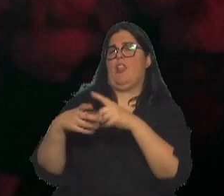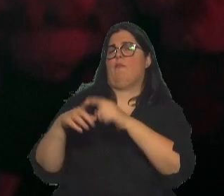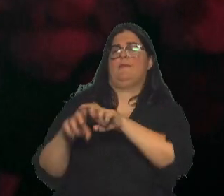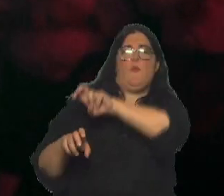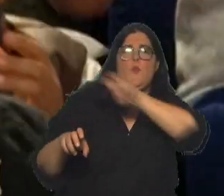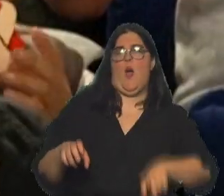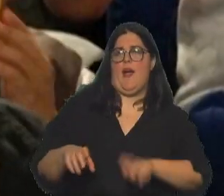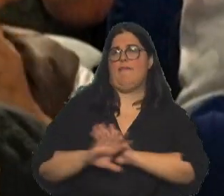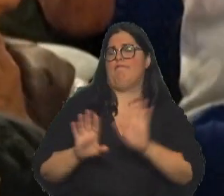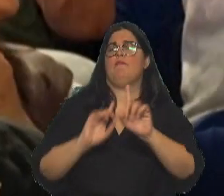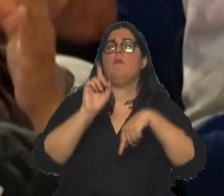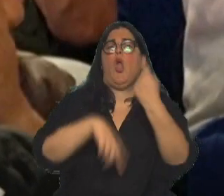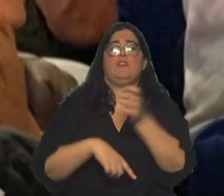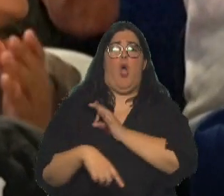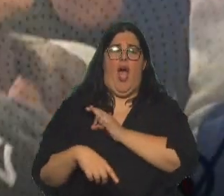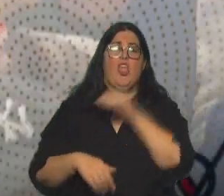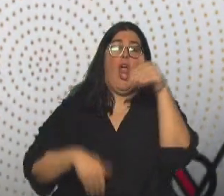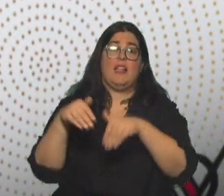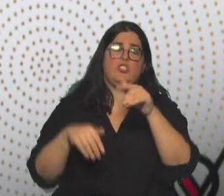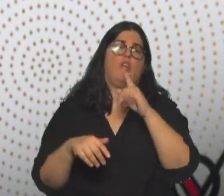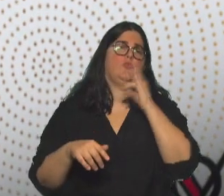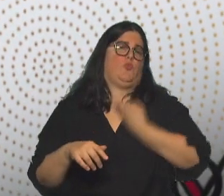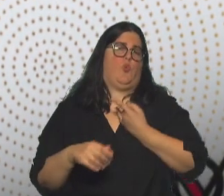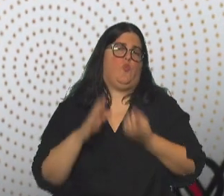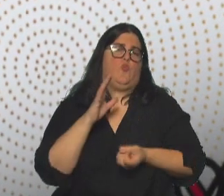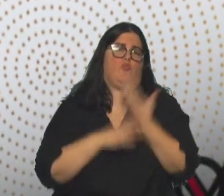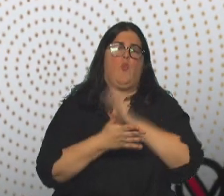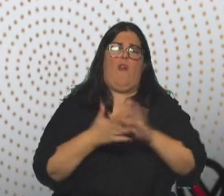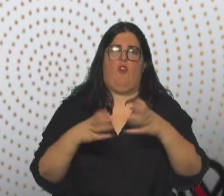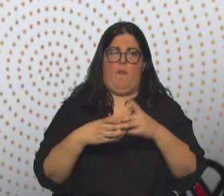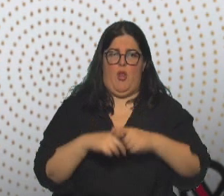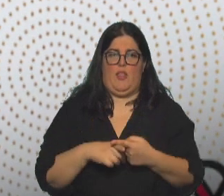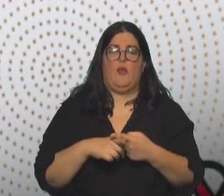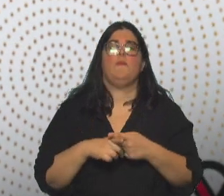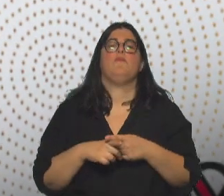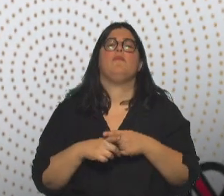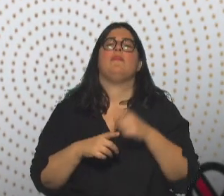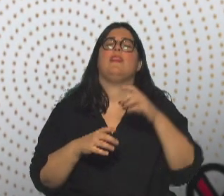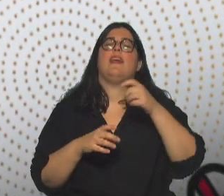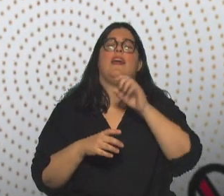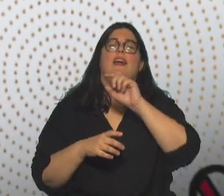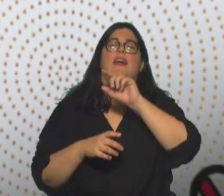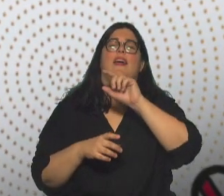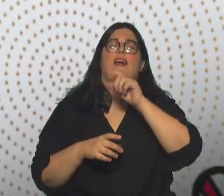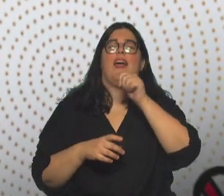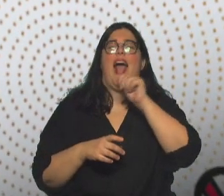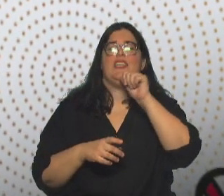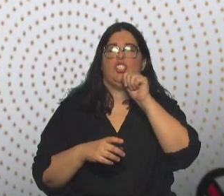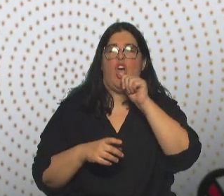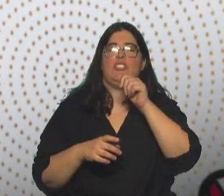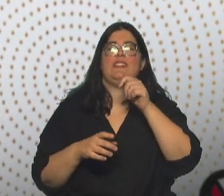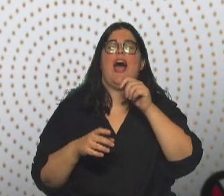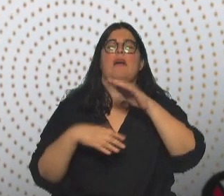las presidenciales de 2024. Las corcholatas, llamadas así por el tapón de las gaseosas que mezcla corcho con lata,